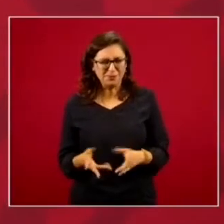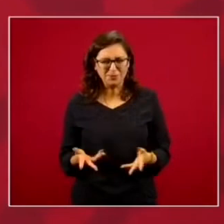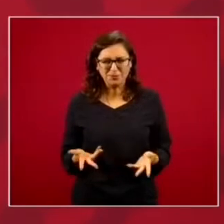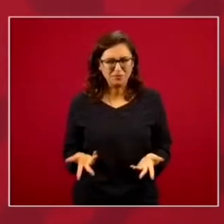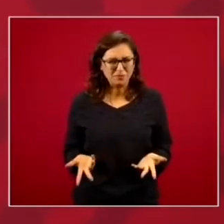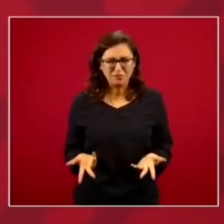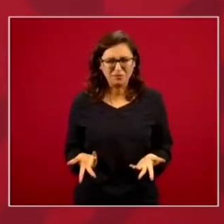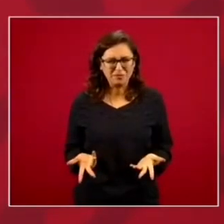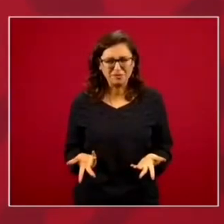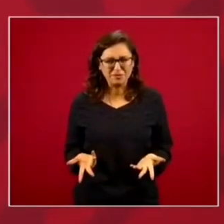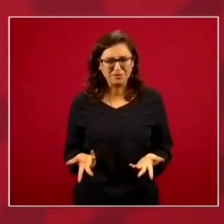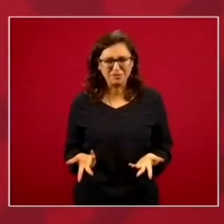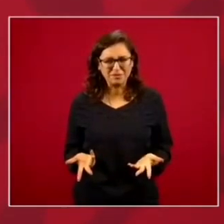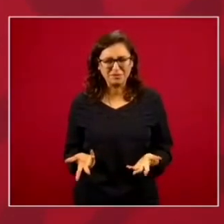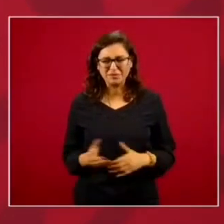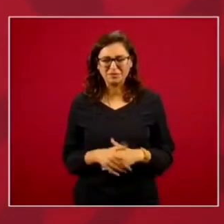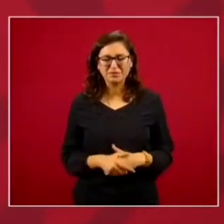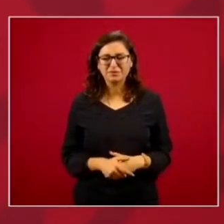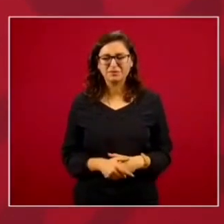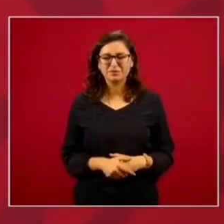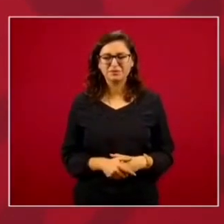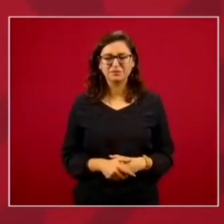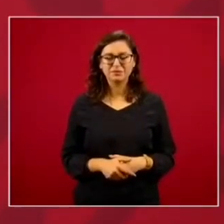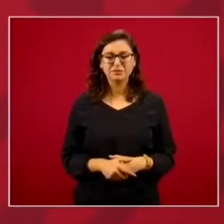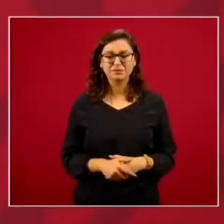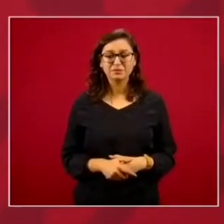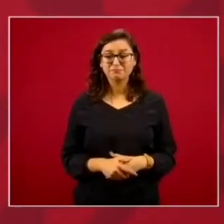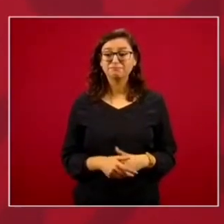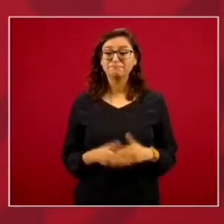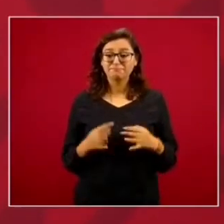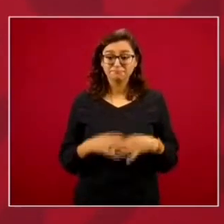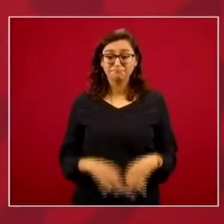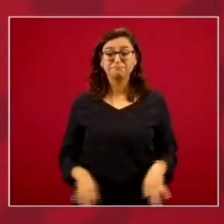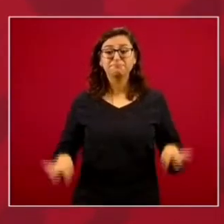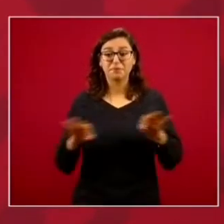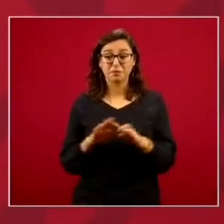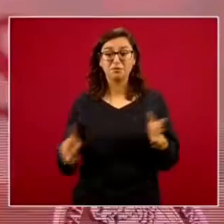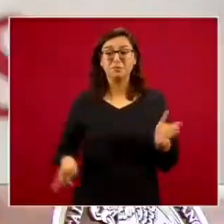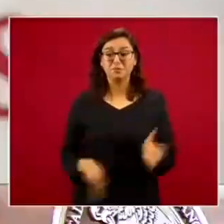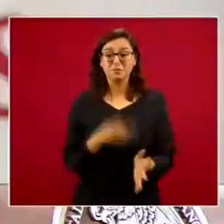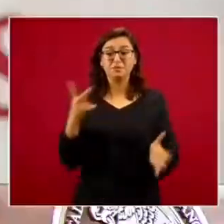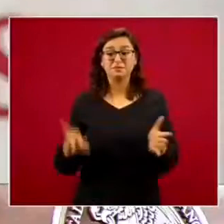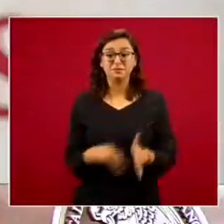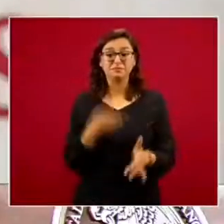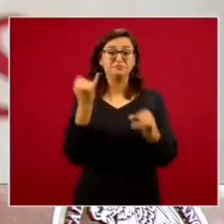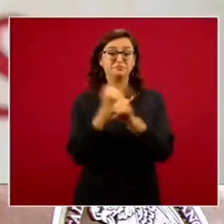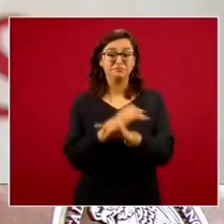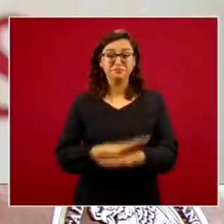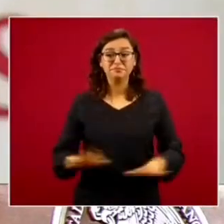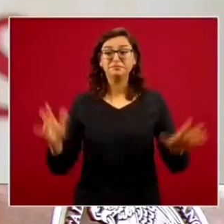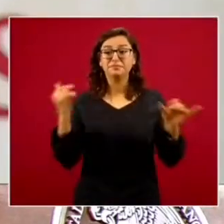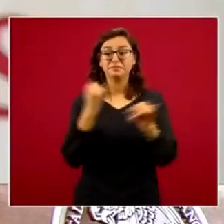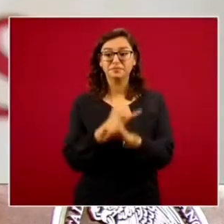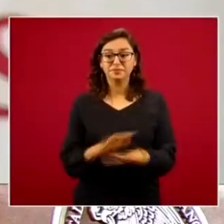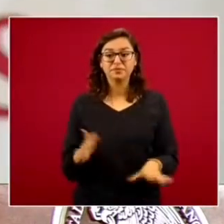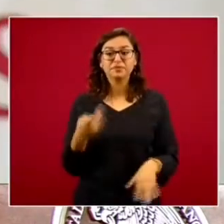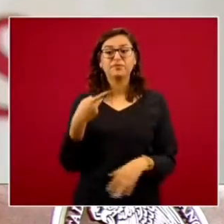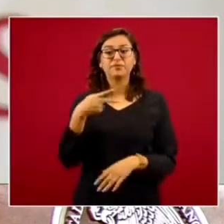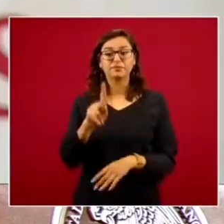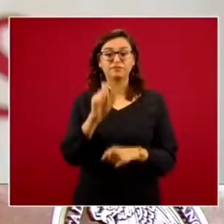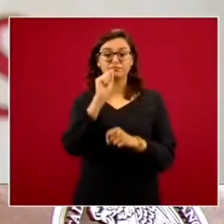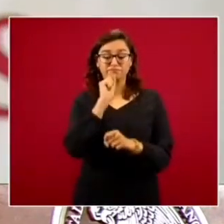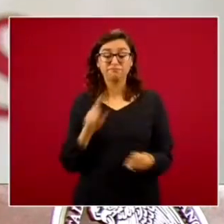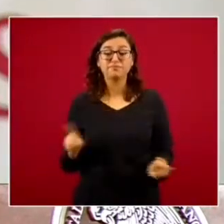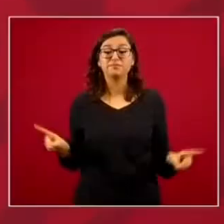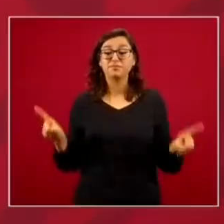Entonces, es importante estar informando, pero también que